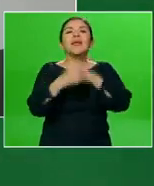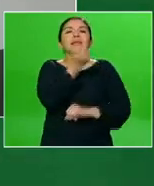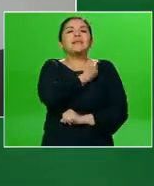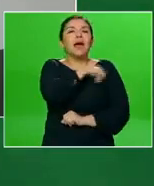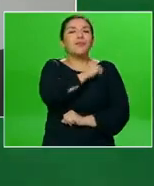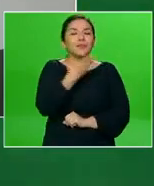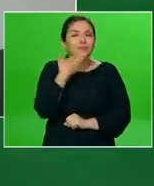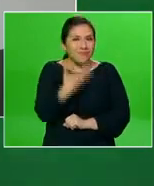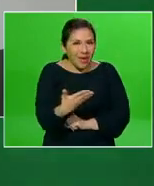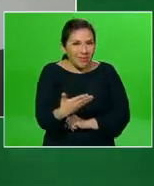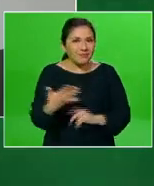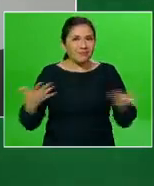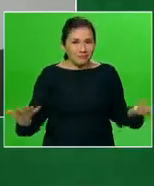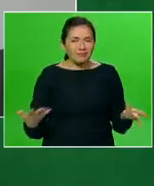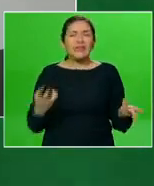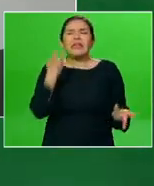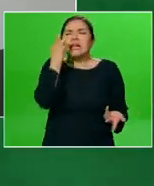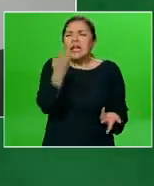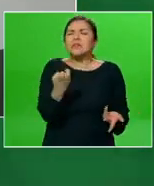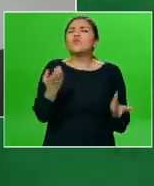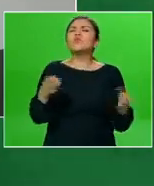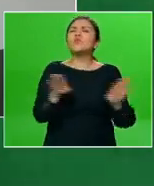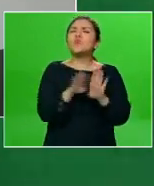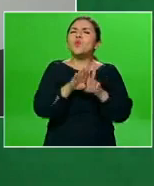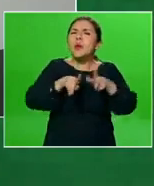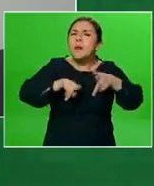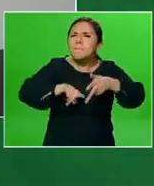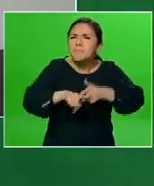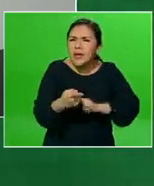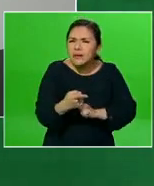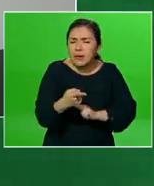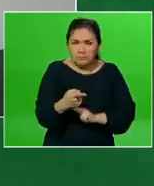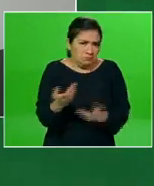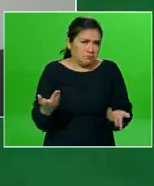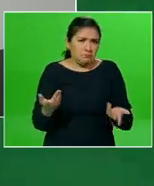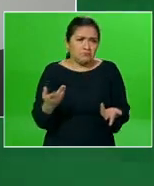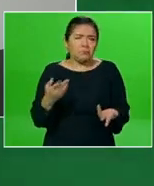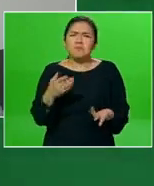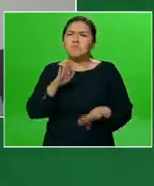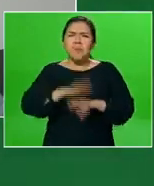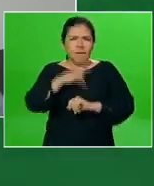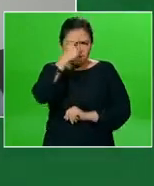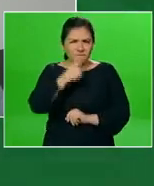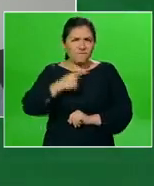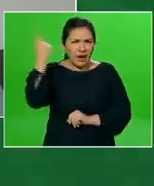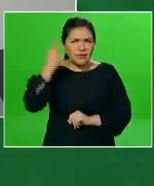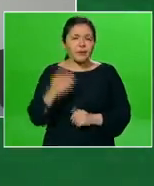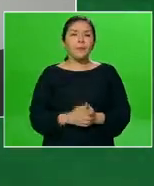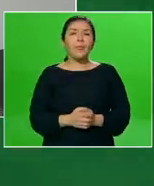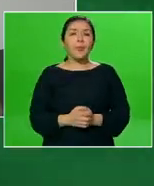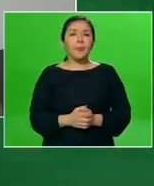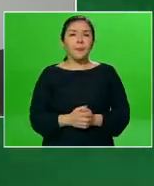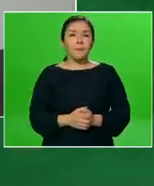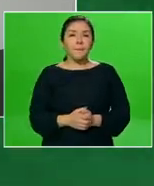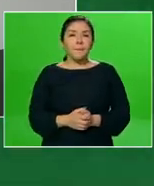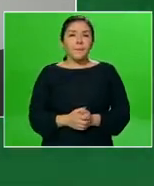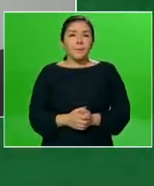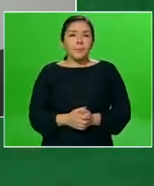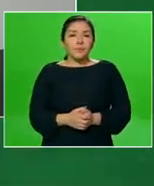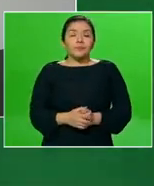cómo podemos iniciar pues usted es muy sencillo aquí